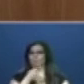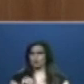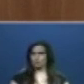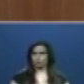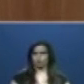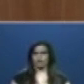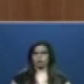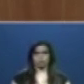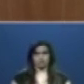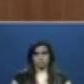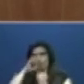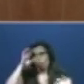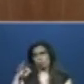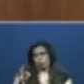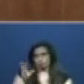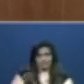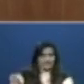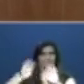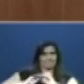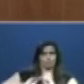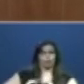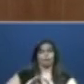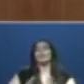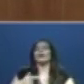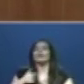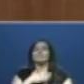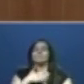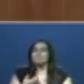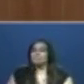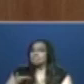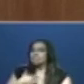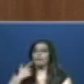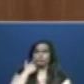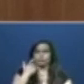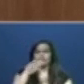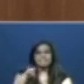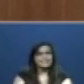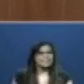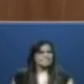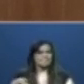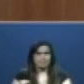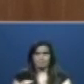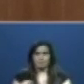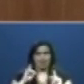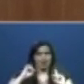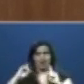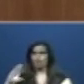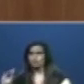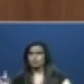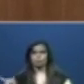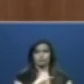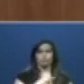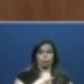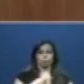es absolutamente comprensible solo quiero destacar que siempre en todos los casos nuestro sistema está